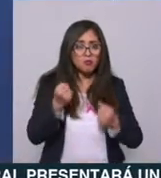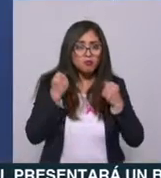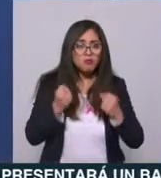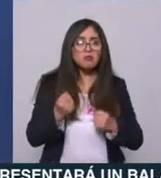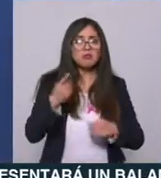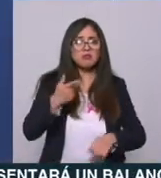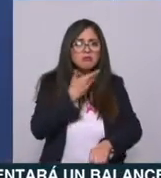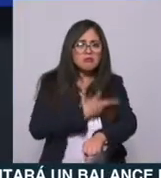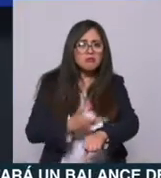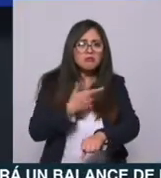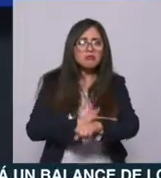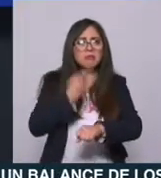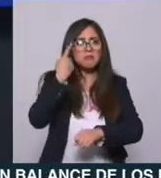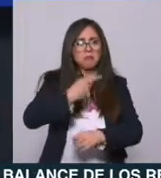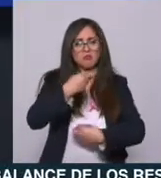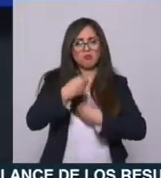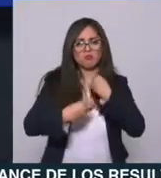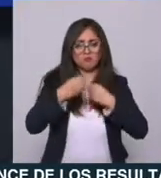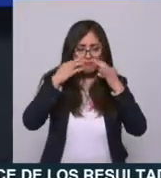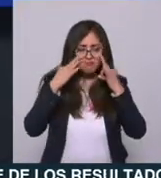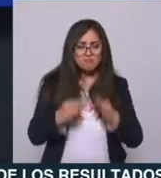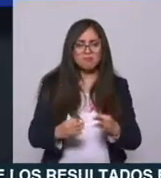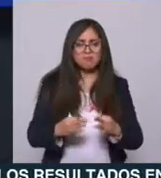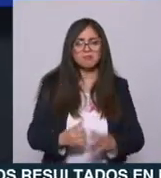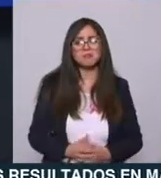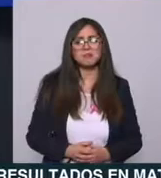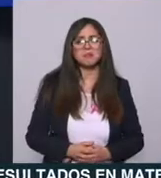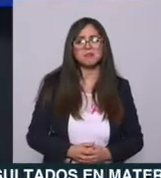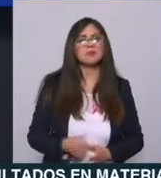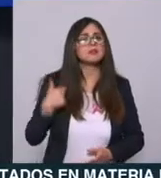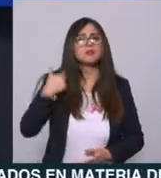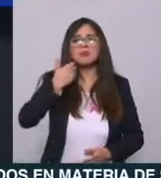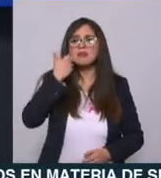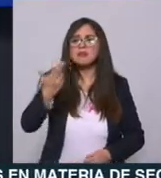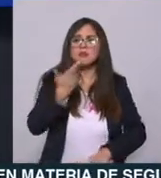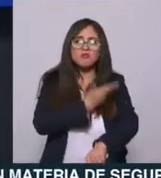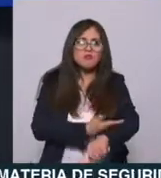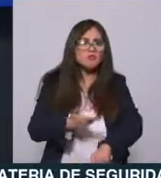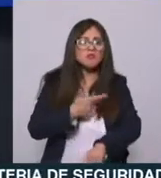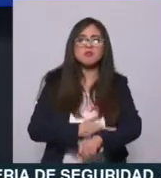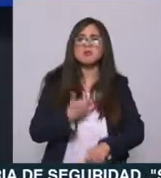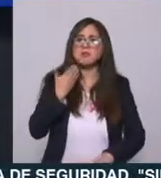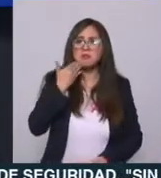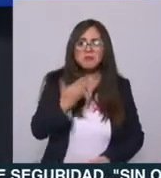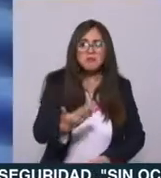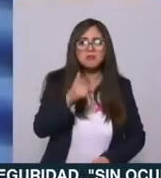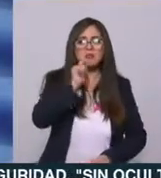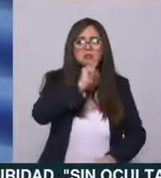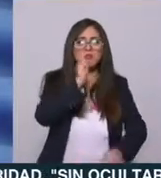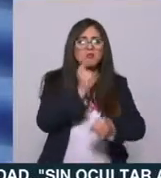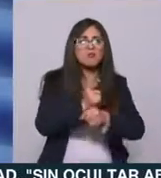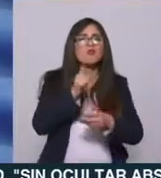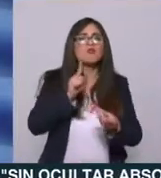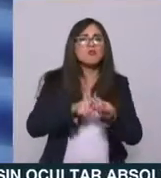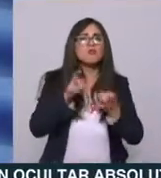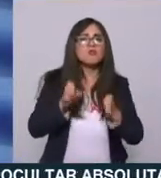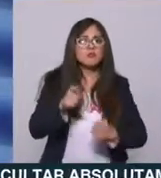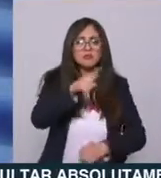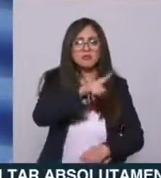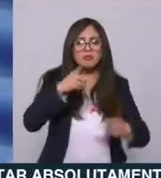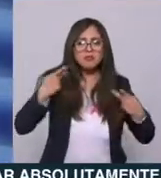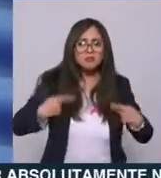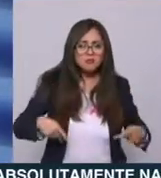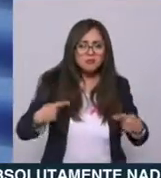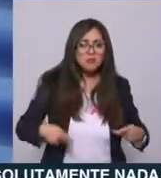justicia. Sí, claro, lo que más queremos es que se solucione de la mejor manera, que puedan dar con esta persona. Yo creo que debe